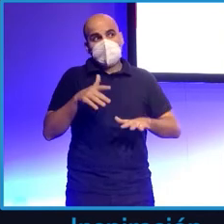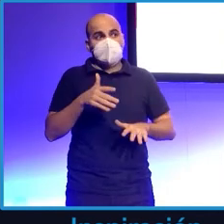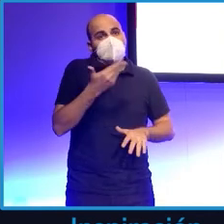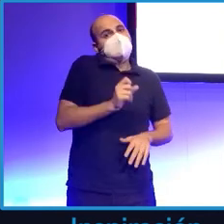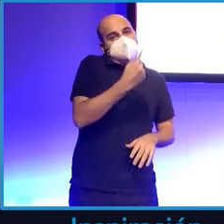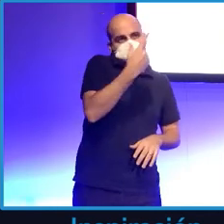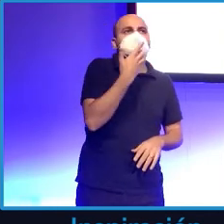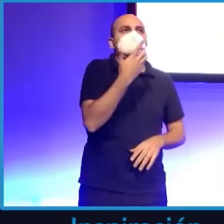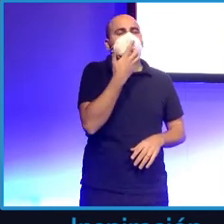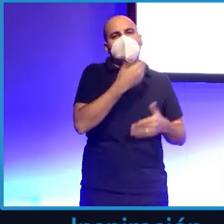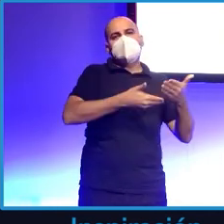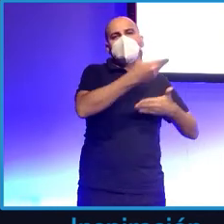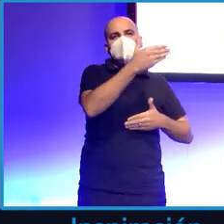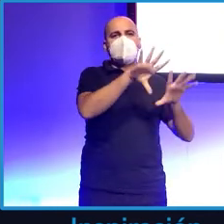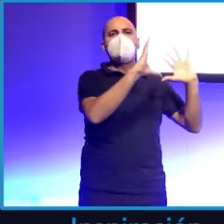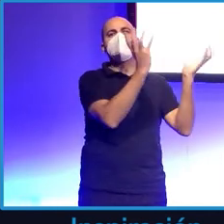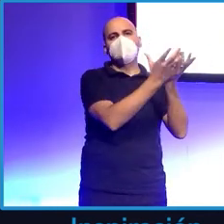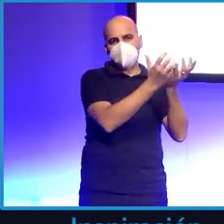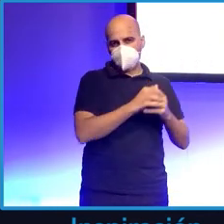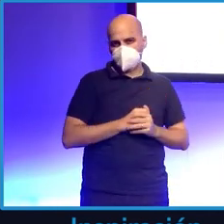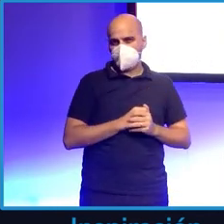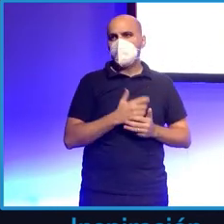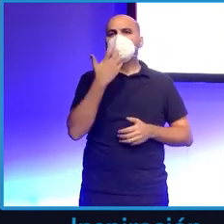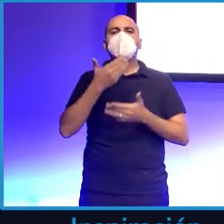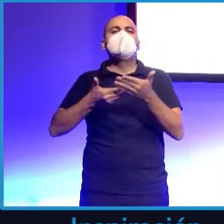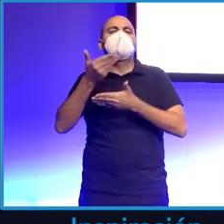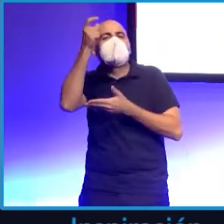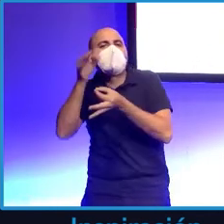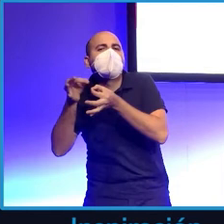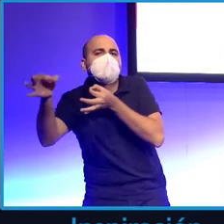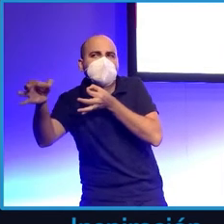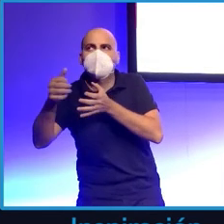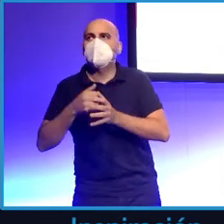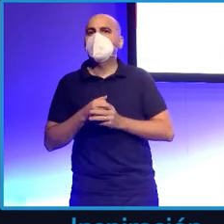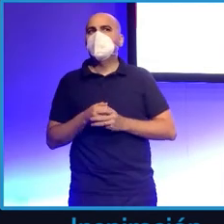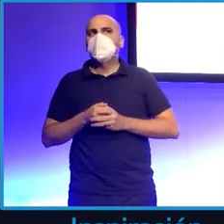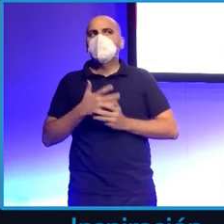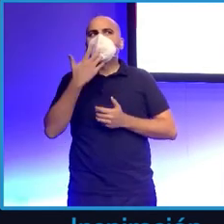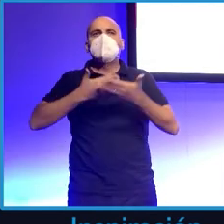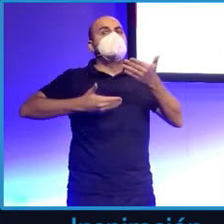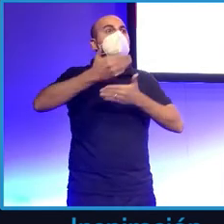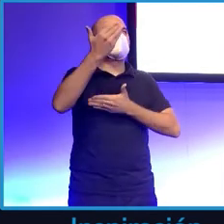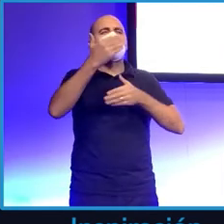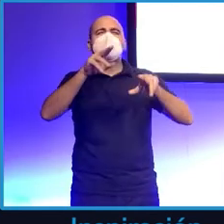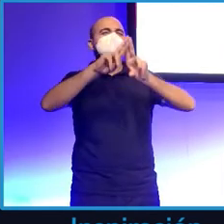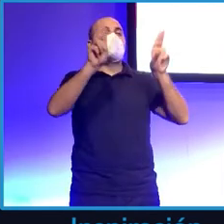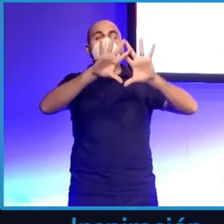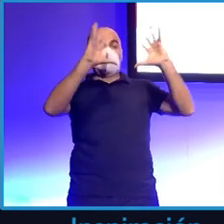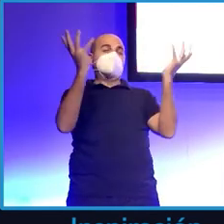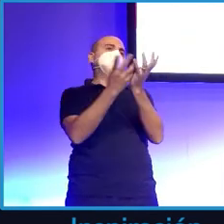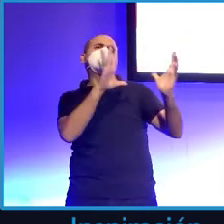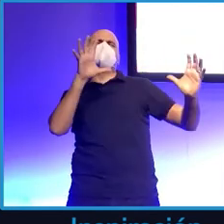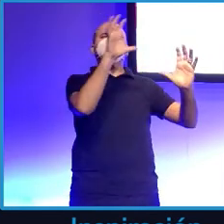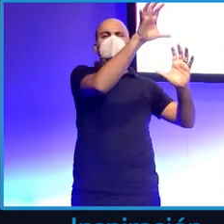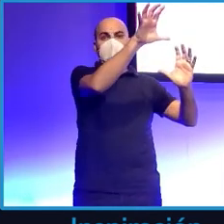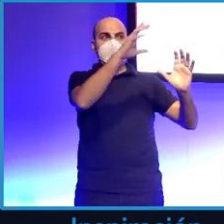enlace un periódico de un pueblo que me enlace un periódico a nivel internacional que está posicionando yo google le tiene muchísimo aprecio a nivel